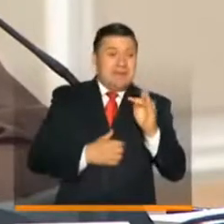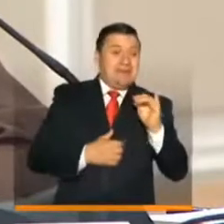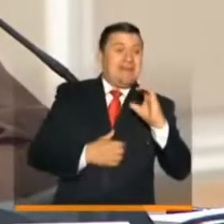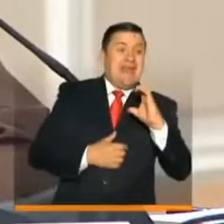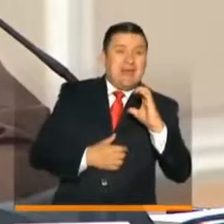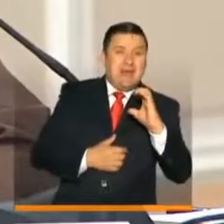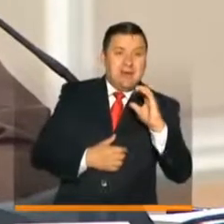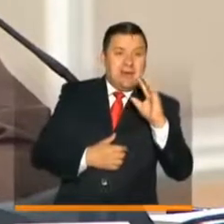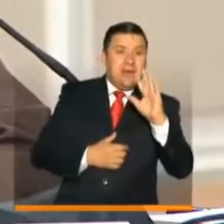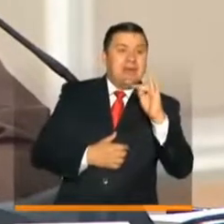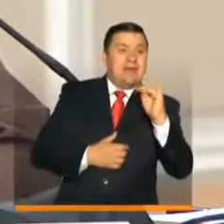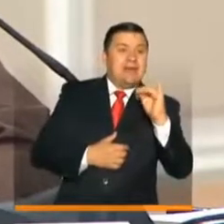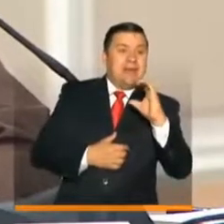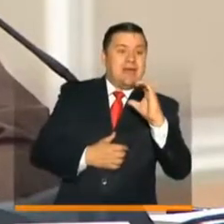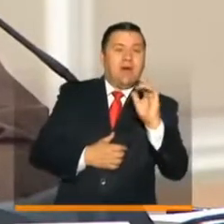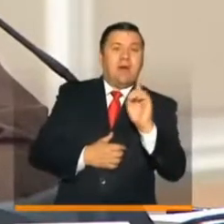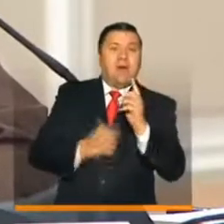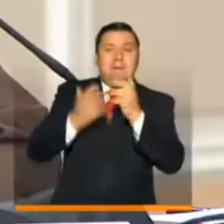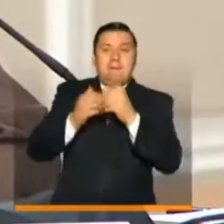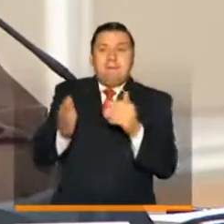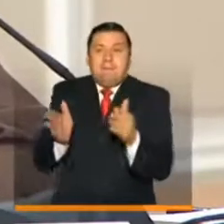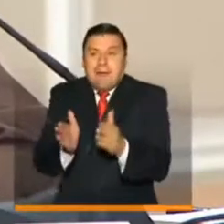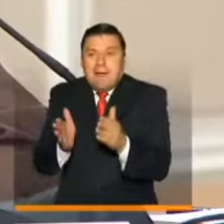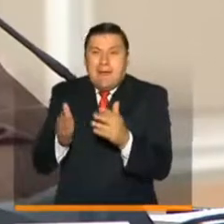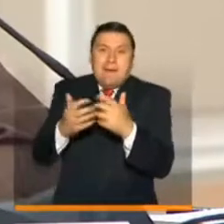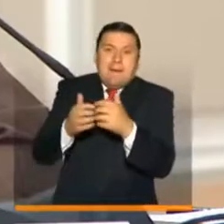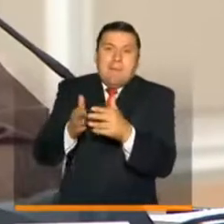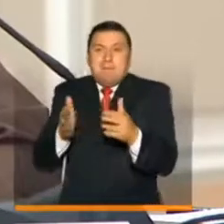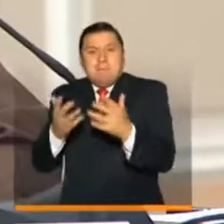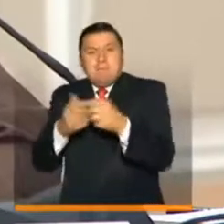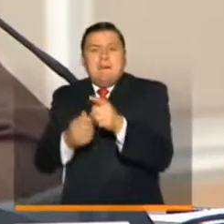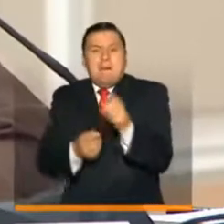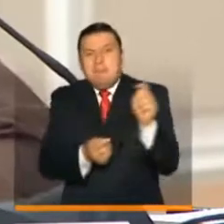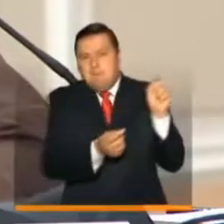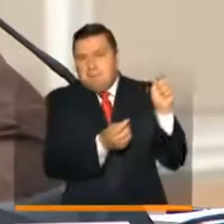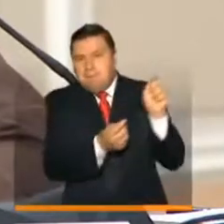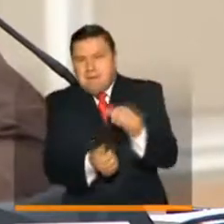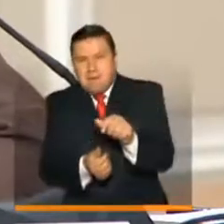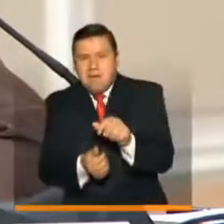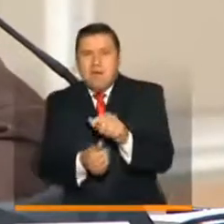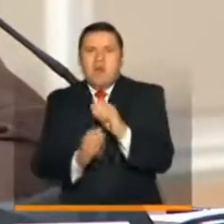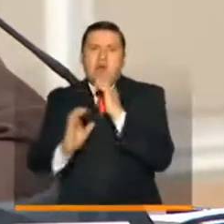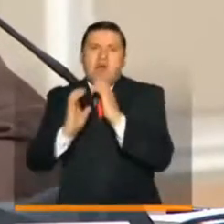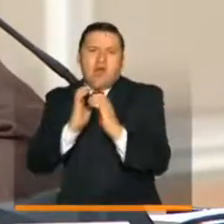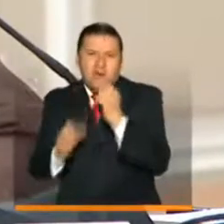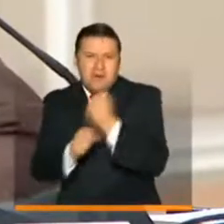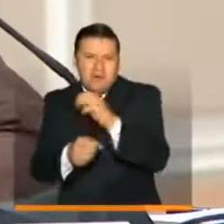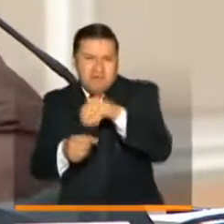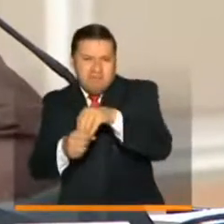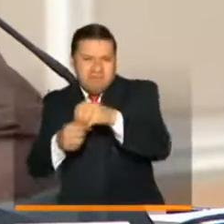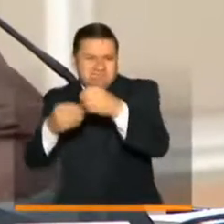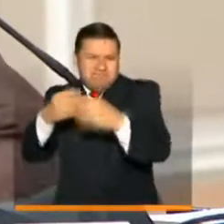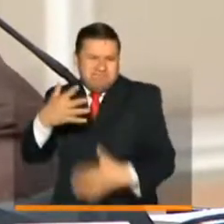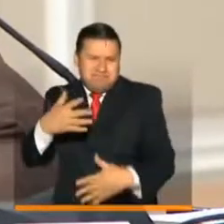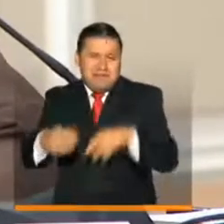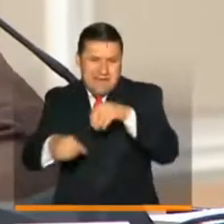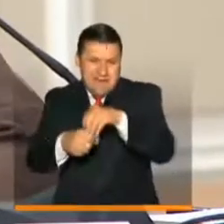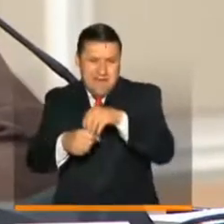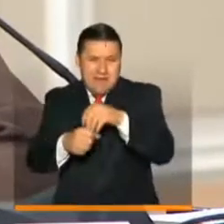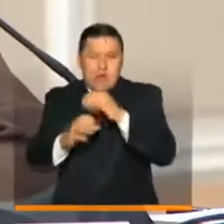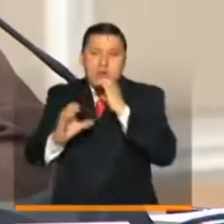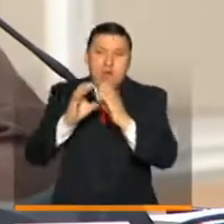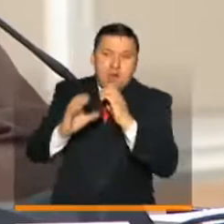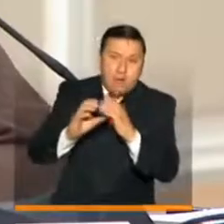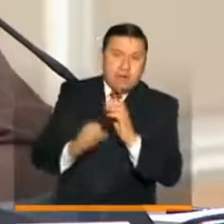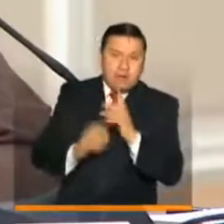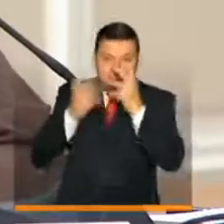sino también para las pequeñas y medianas empresas de medios de comunicación. Entonces, los medios de comunicación,